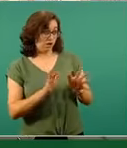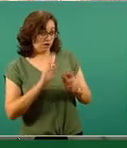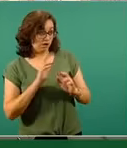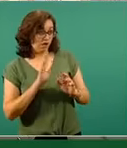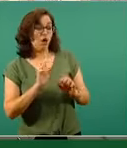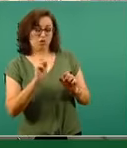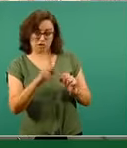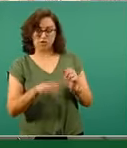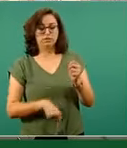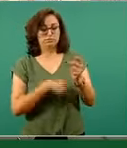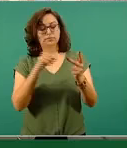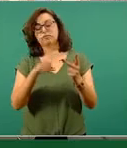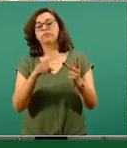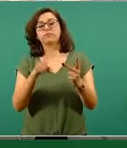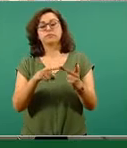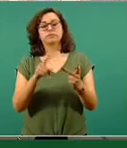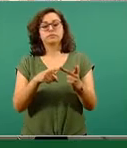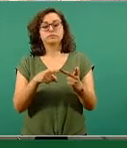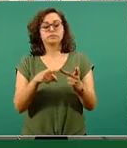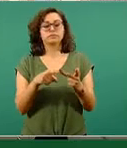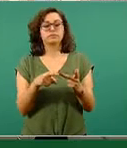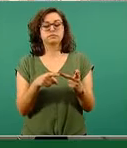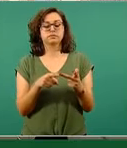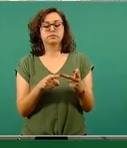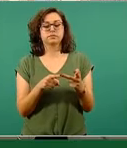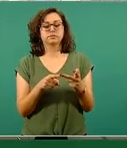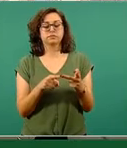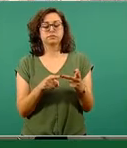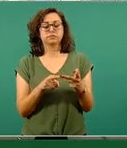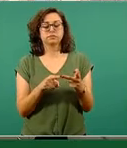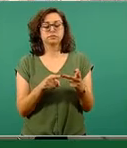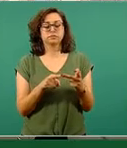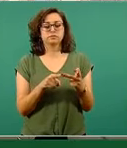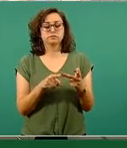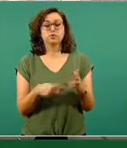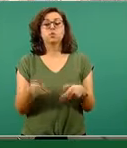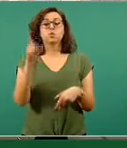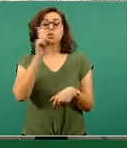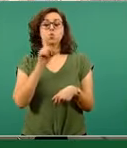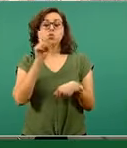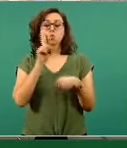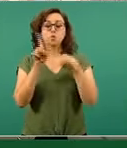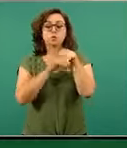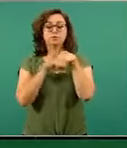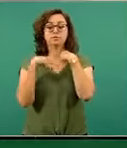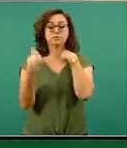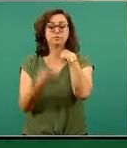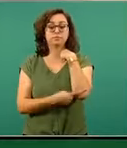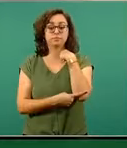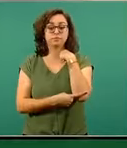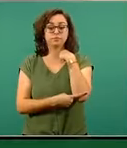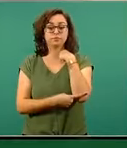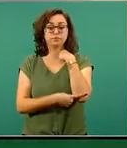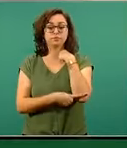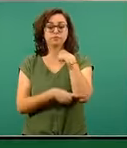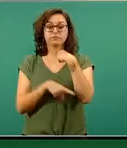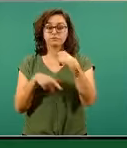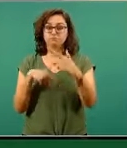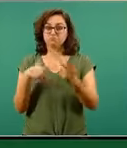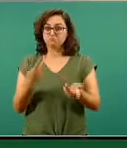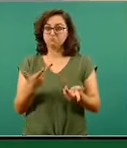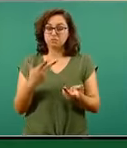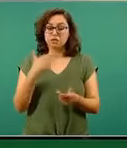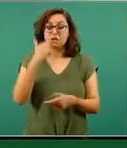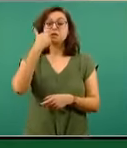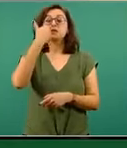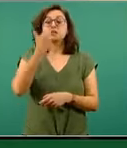La primera sería, ¿qué recomendaciones les puede dar a las mujeres embarazadas que se quieran